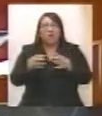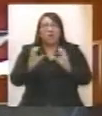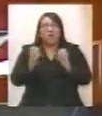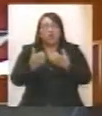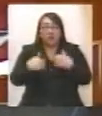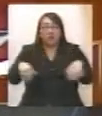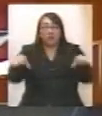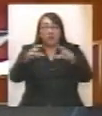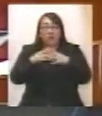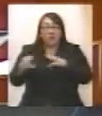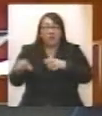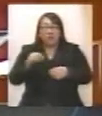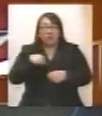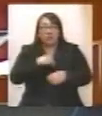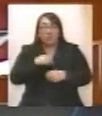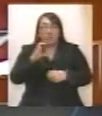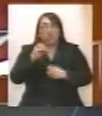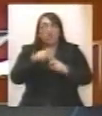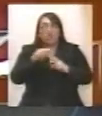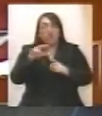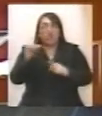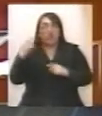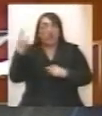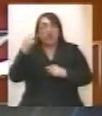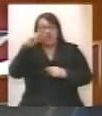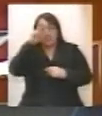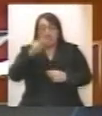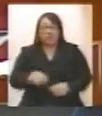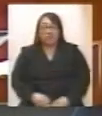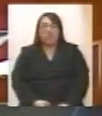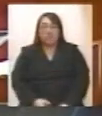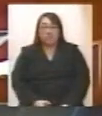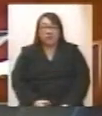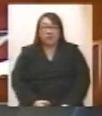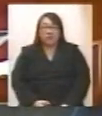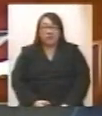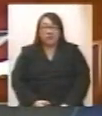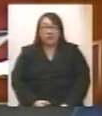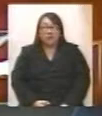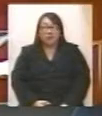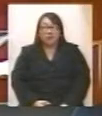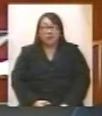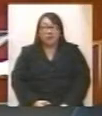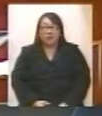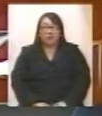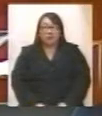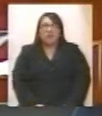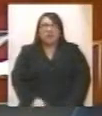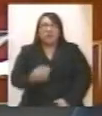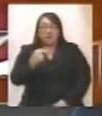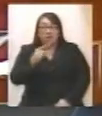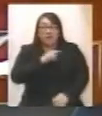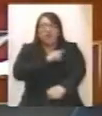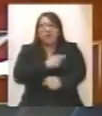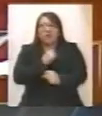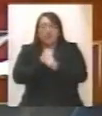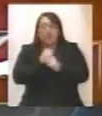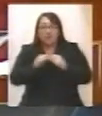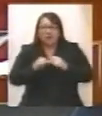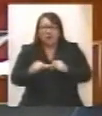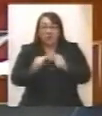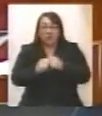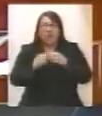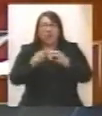realizando nuestra Contraloría General de la República. Por ello, reforzaremos permanentemente